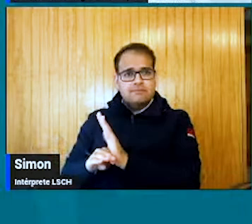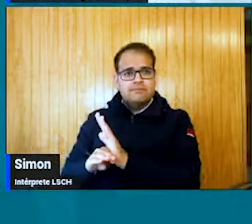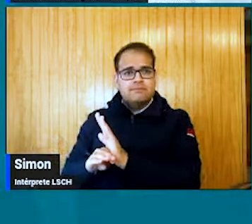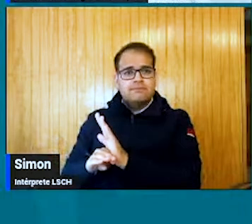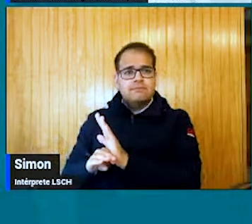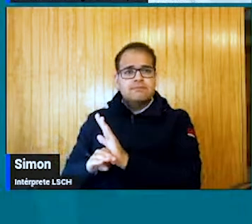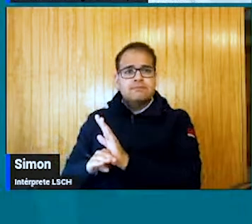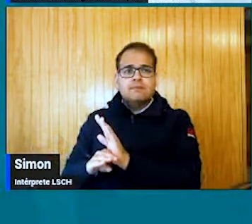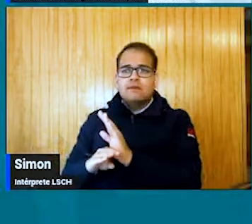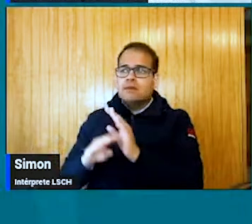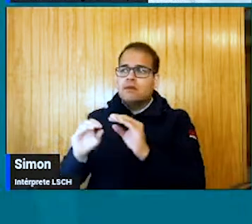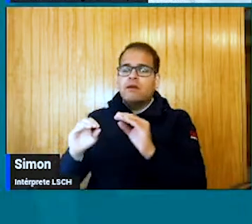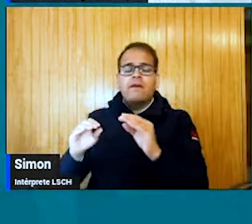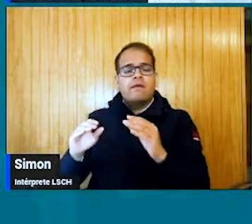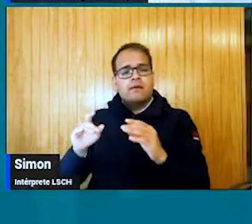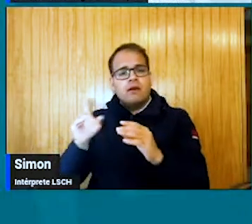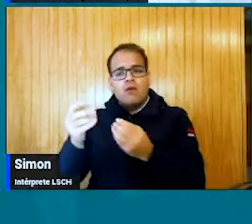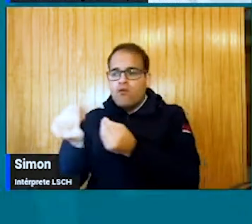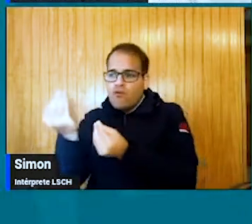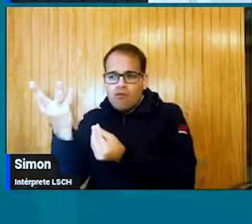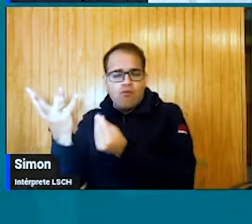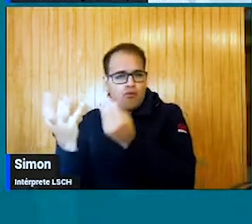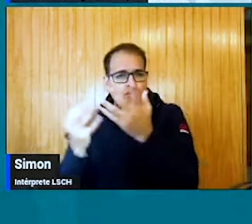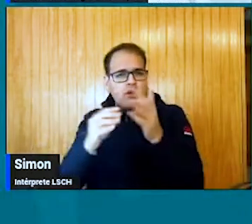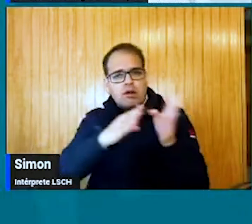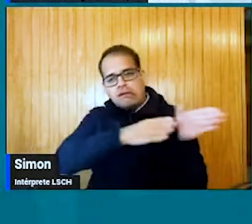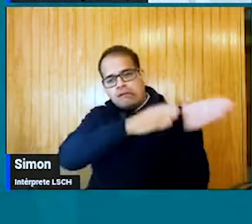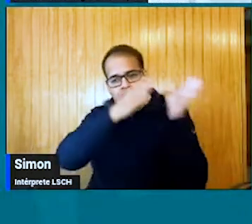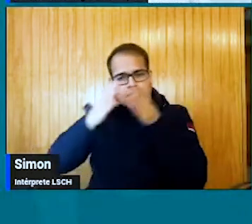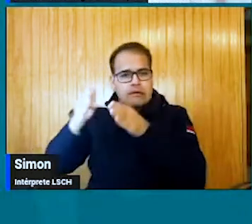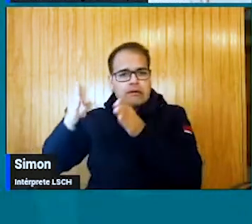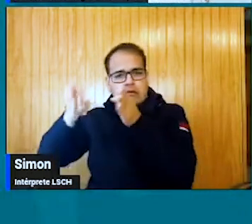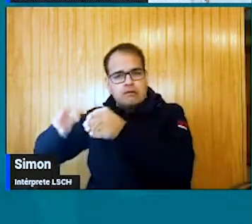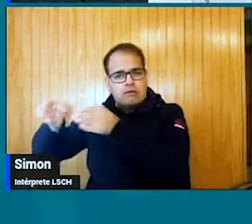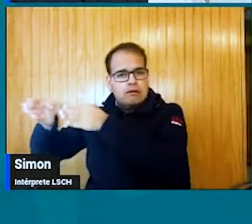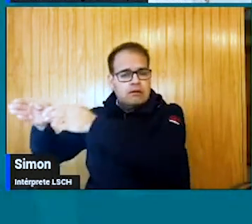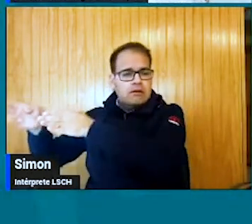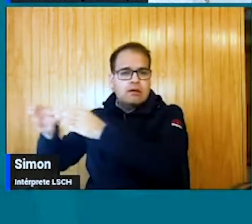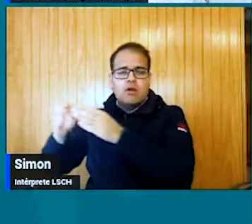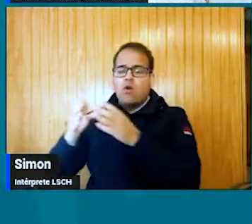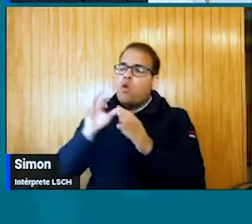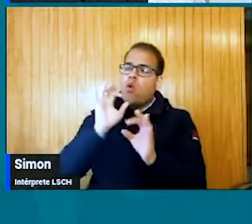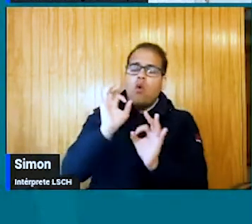de primavera, o los ciclos, o los números de heladas que vamos a tener,